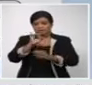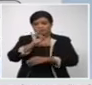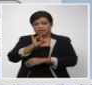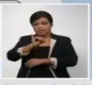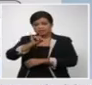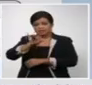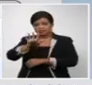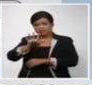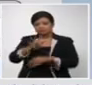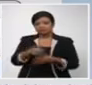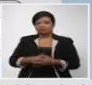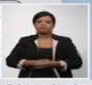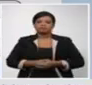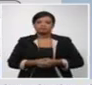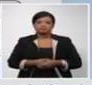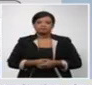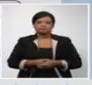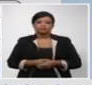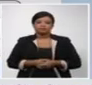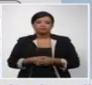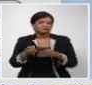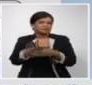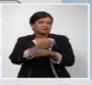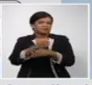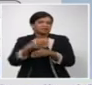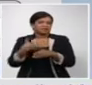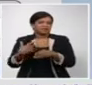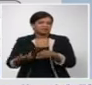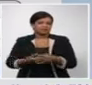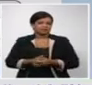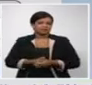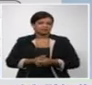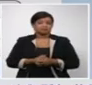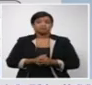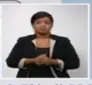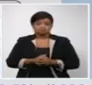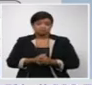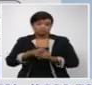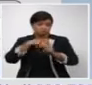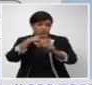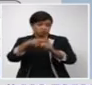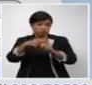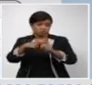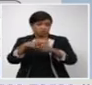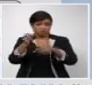40.765, que eso representa una positividad del